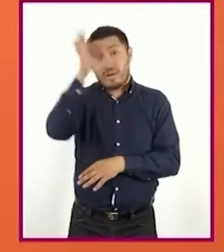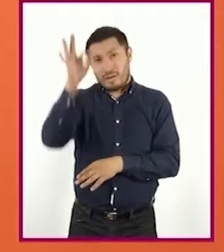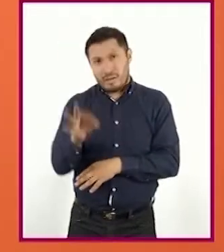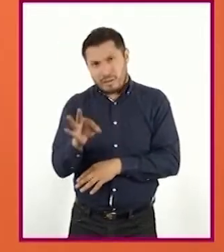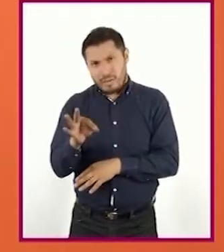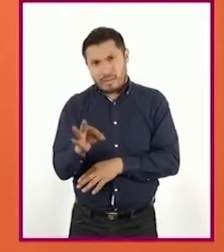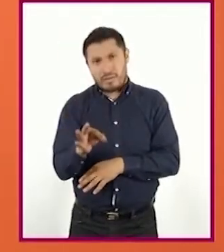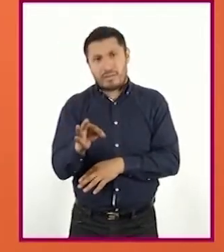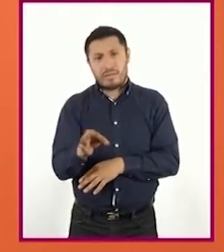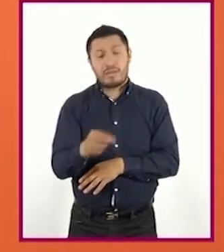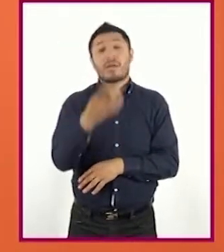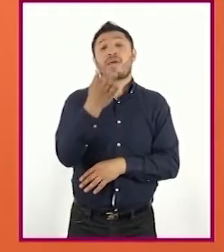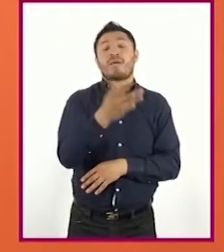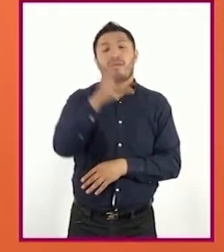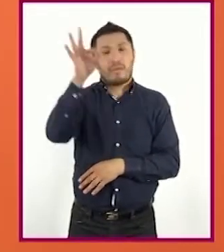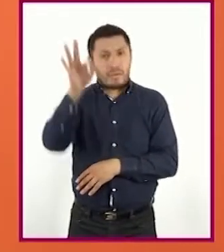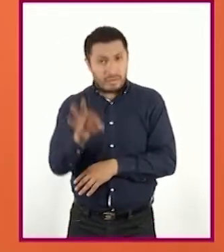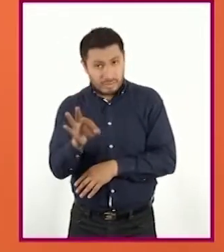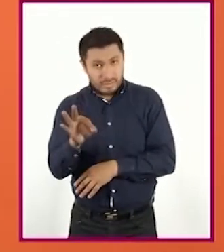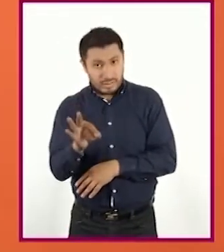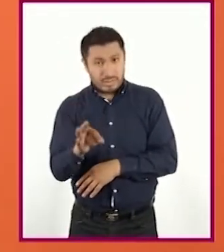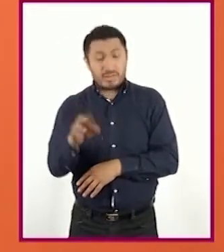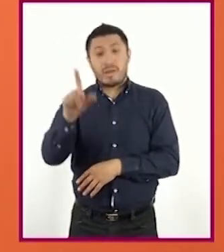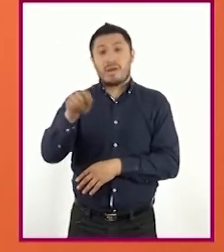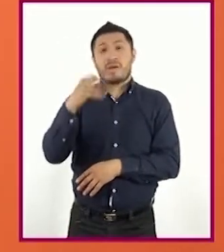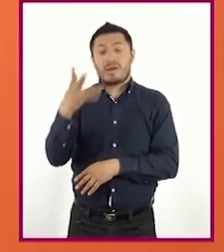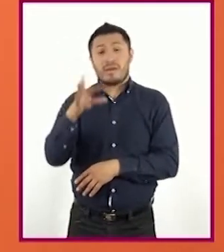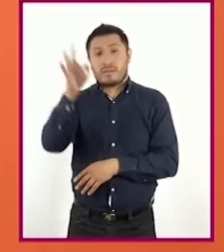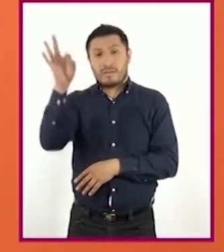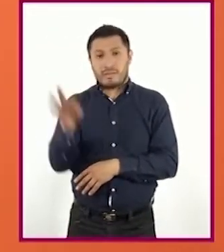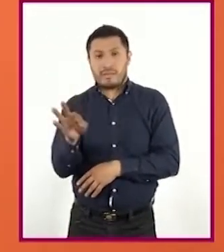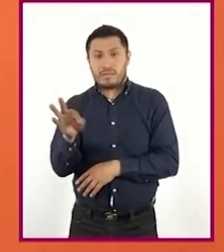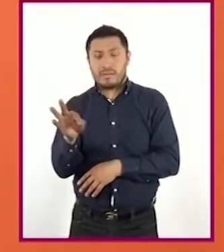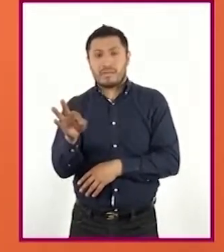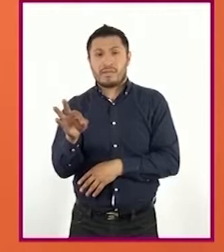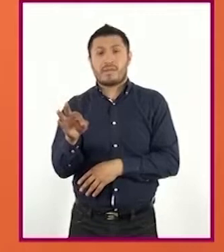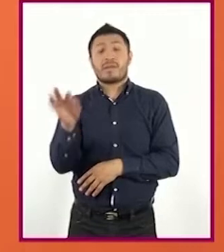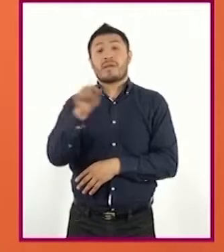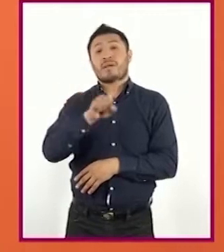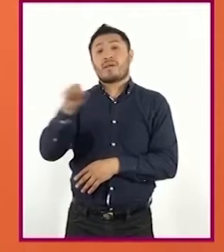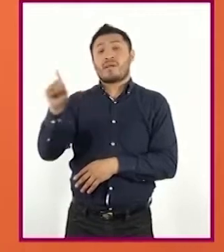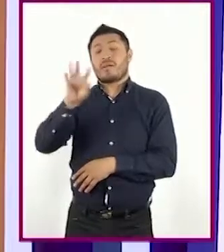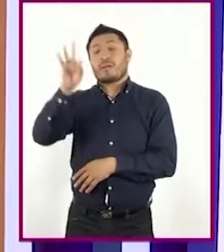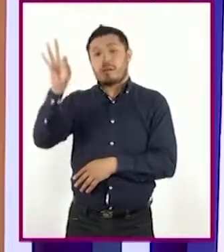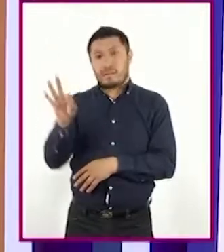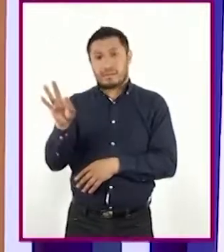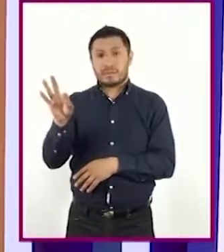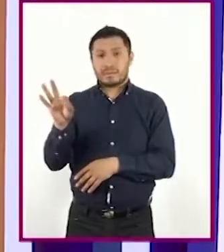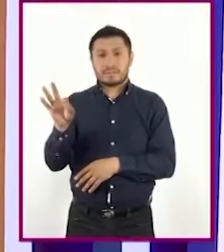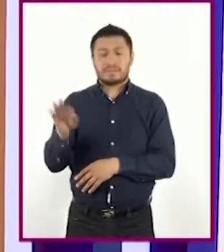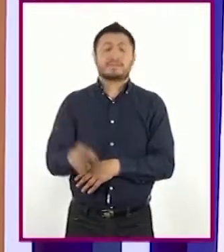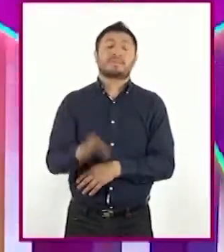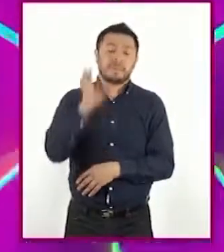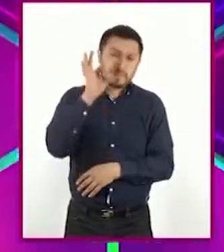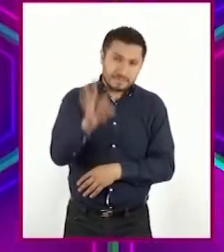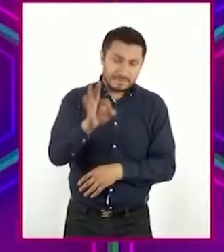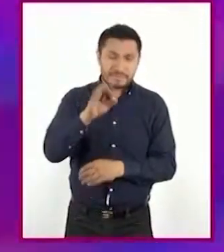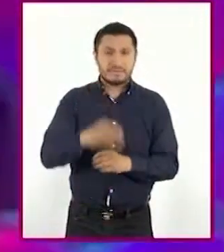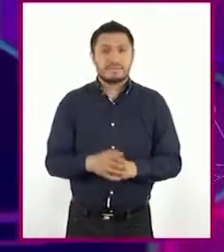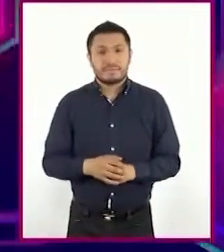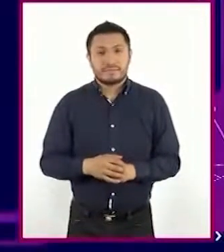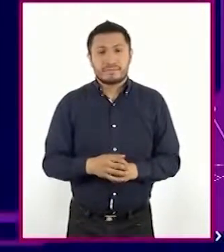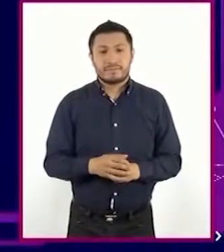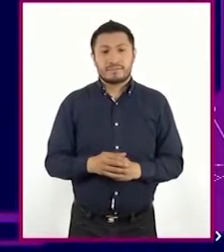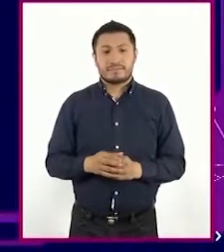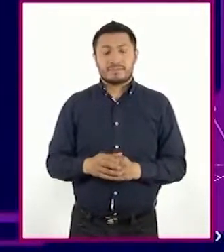25%, el 50%, el 75% y el 100%. Correcto, Leslie.